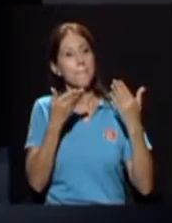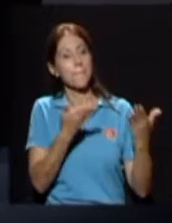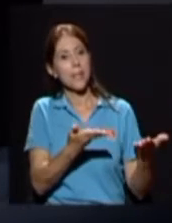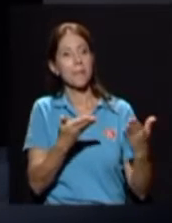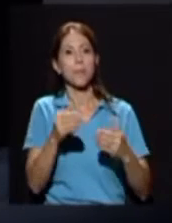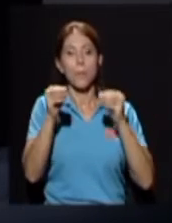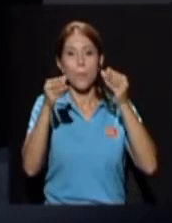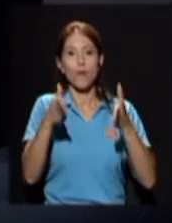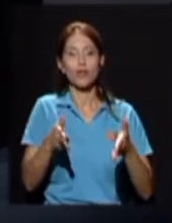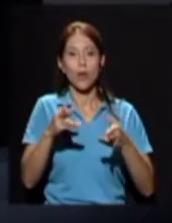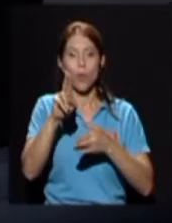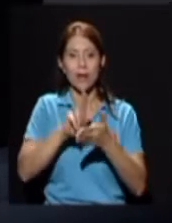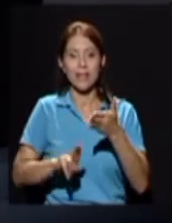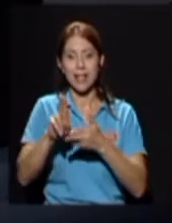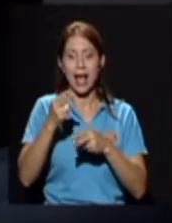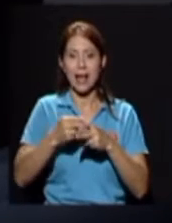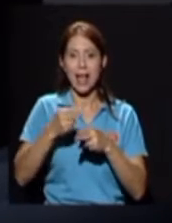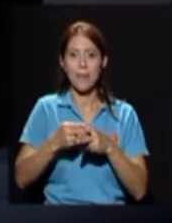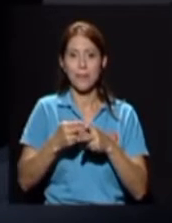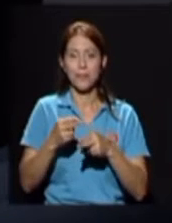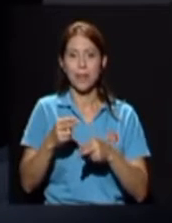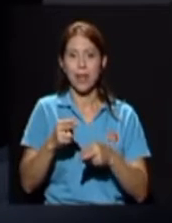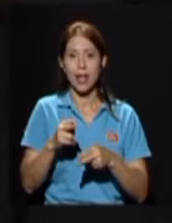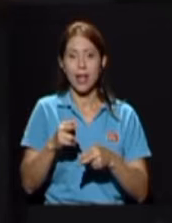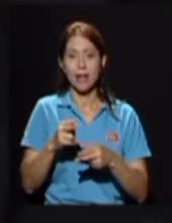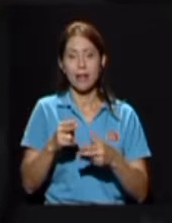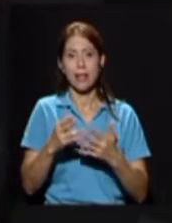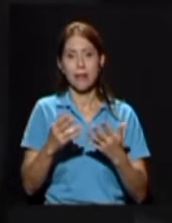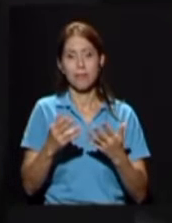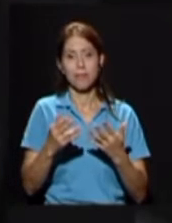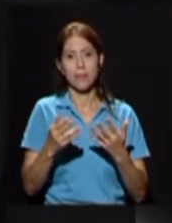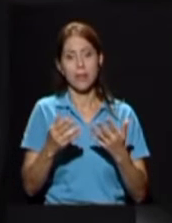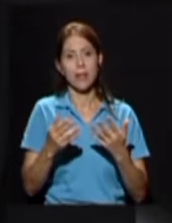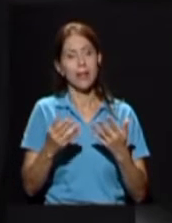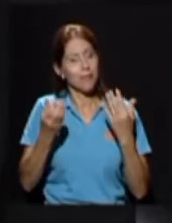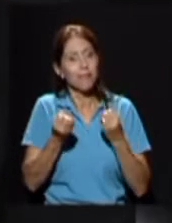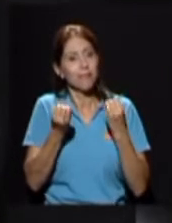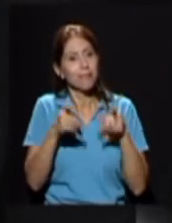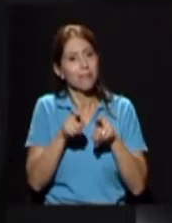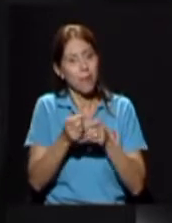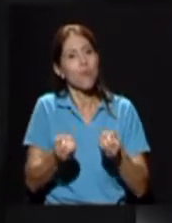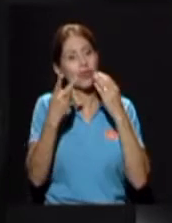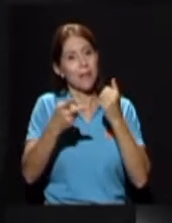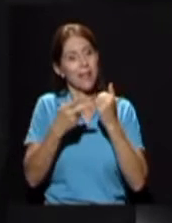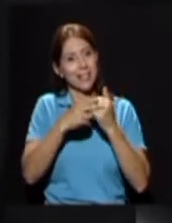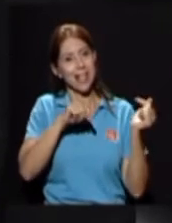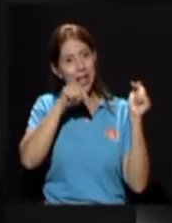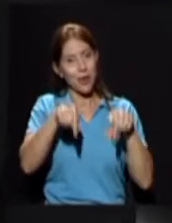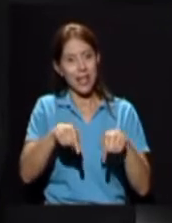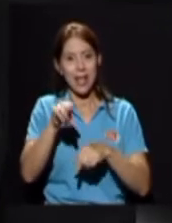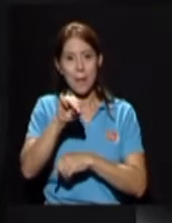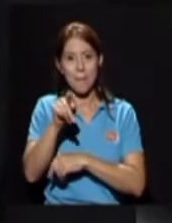a la profesora universitaria, quien ha estado muchísimas veces aquí, afortunadamente,